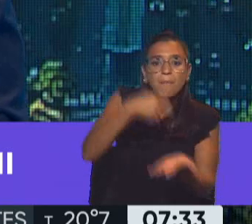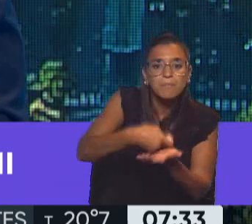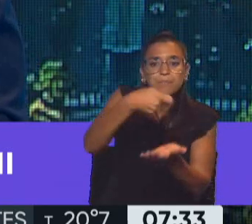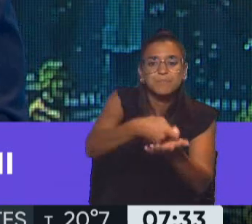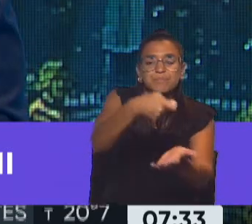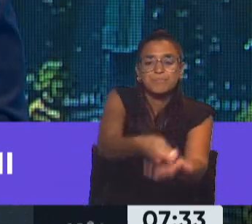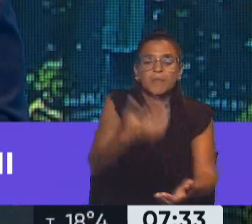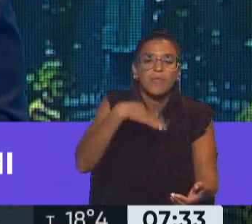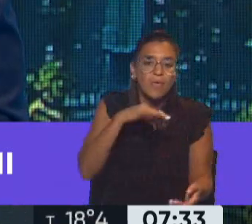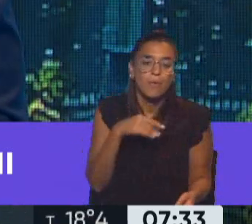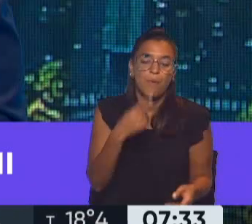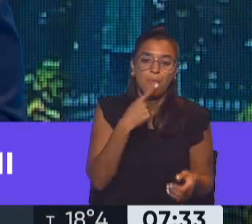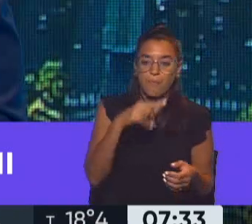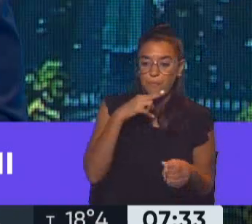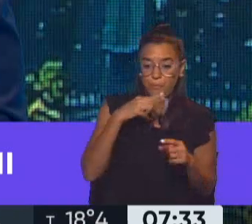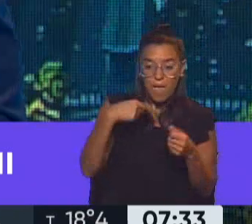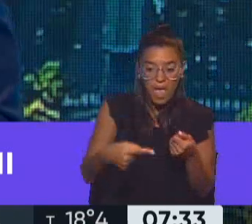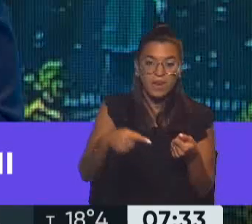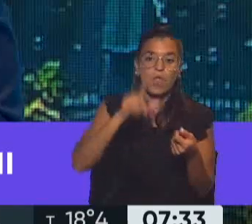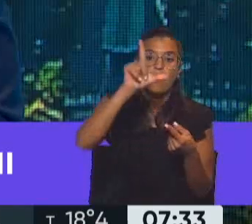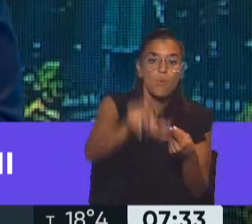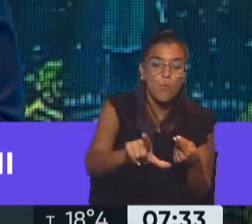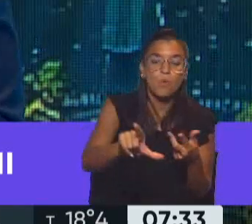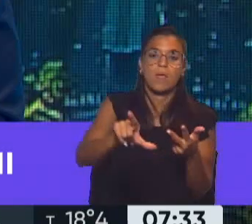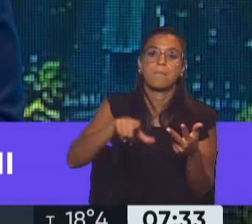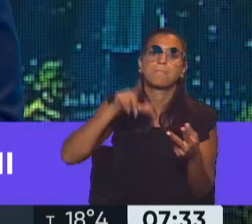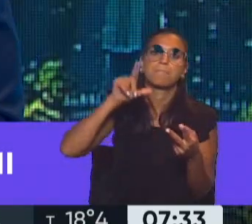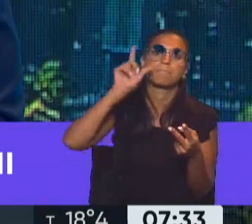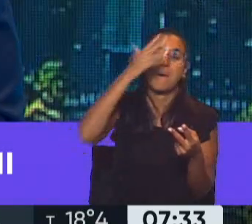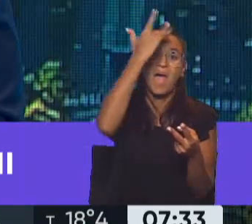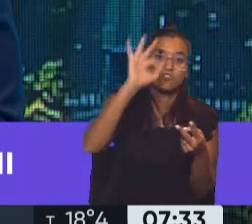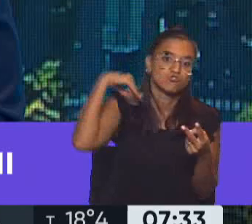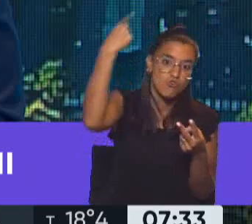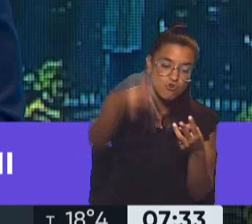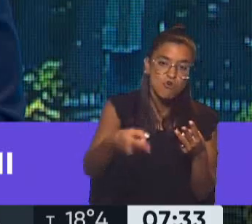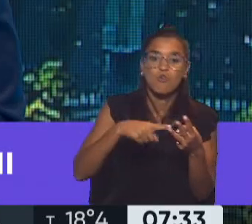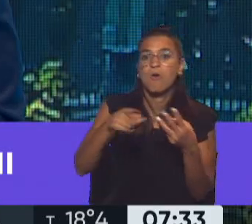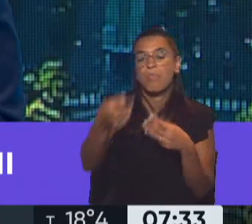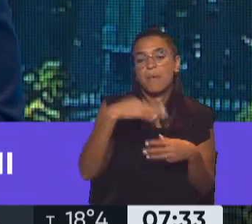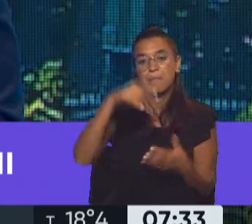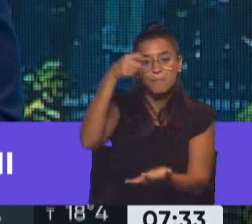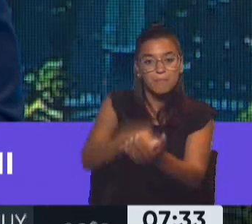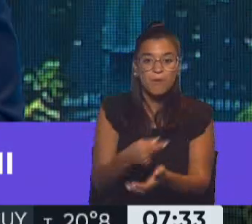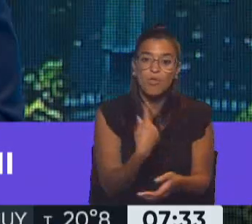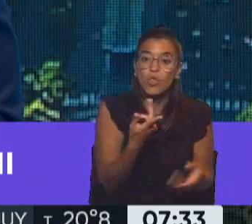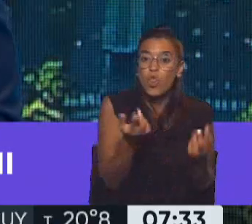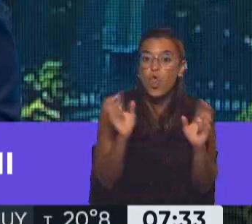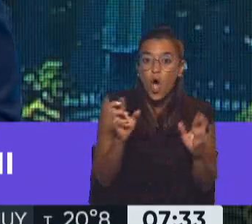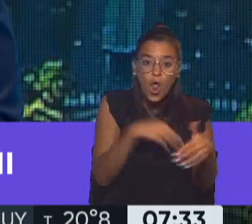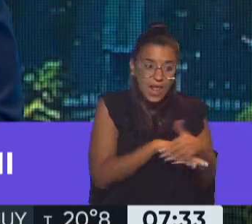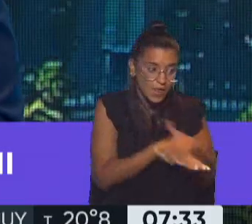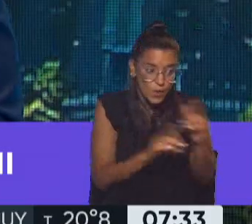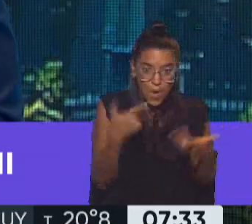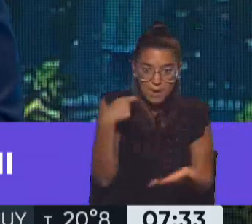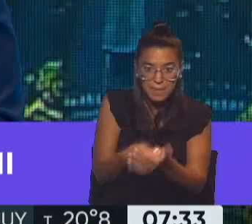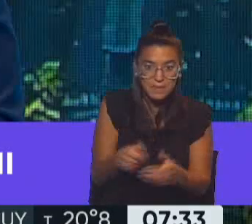entre lo que se tenía que pagar el viernes, el lunes y lo que hay que pagar en marzo, que no tenemos los dólares disponibles para hacer